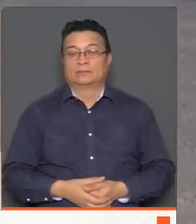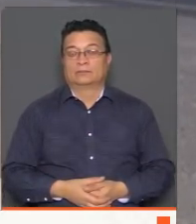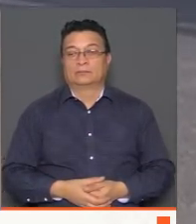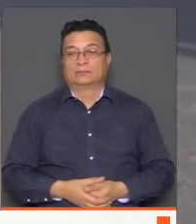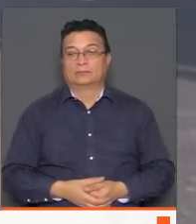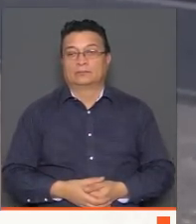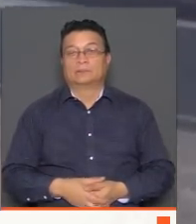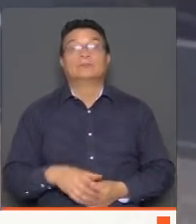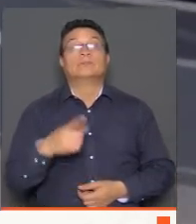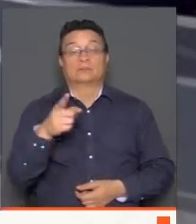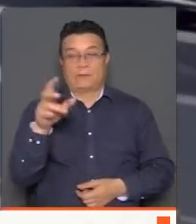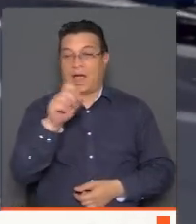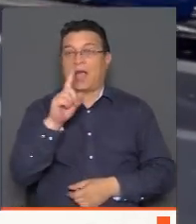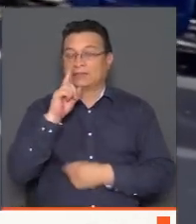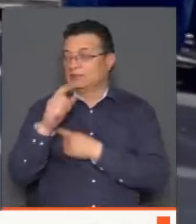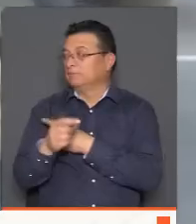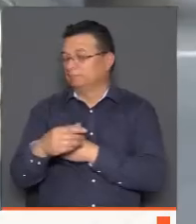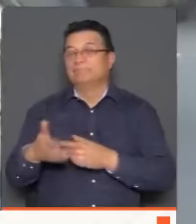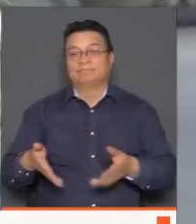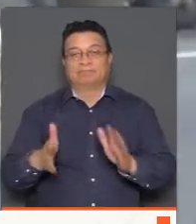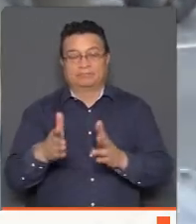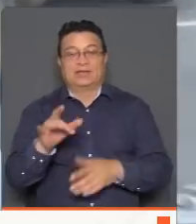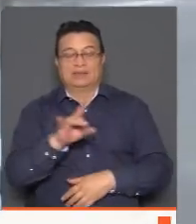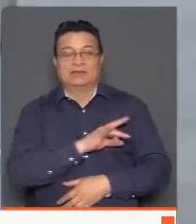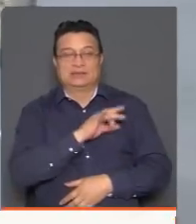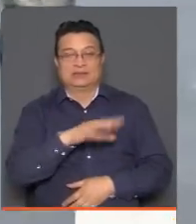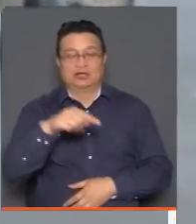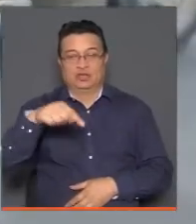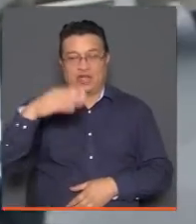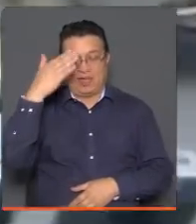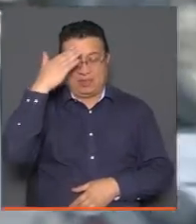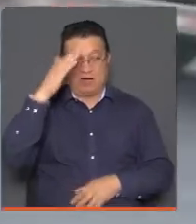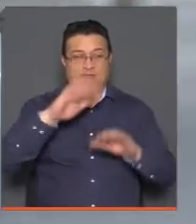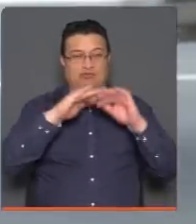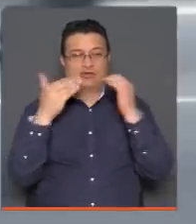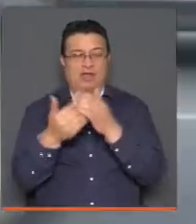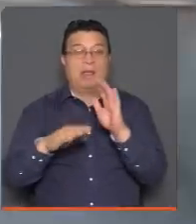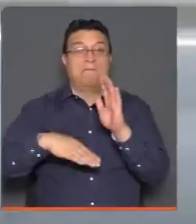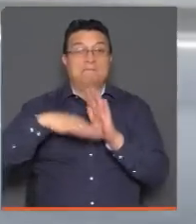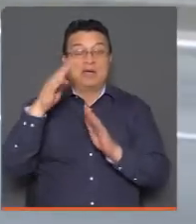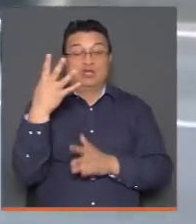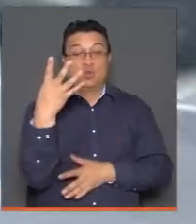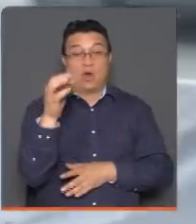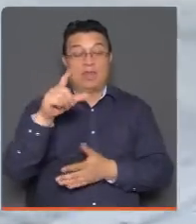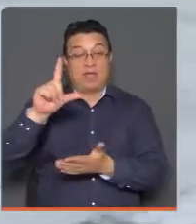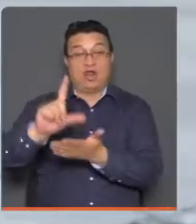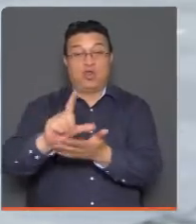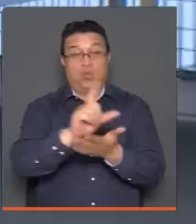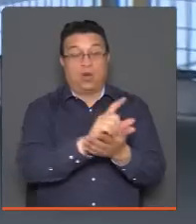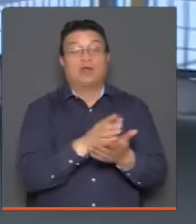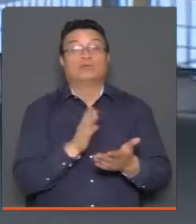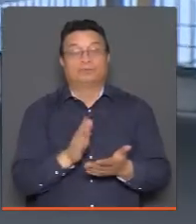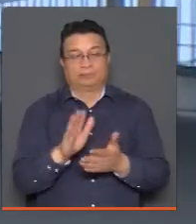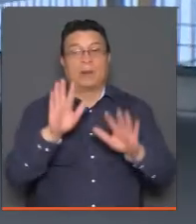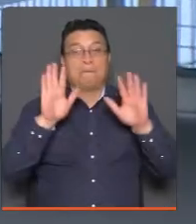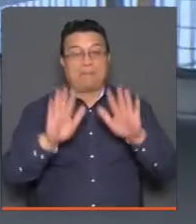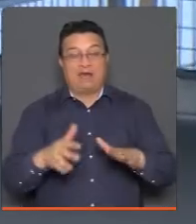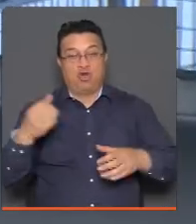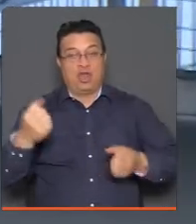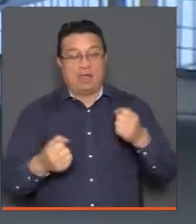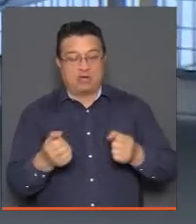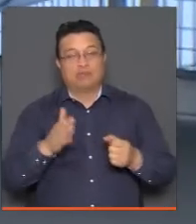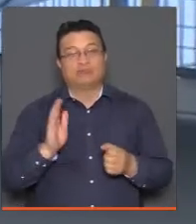Así lucían algunas rutas del país esta jornada. En total, más de 40 focos donde aún el paro de camioneros continúa.